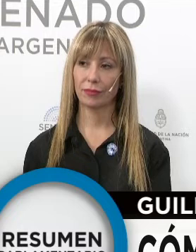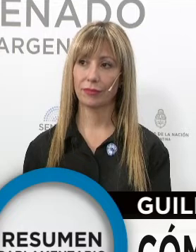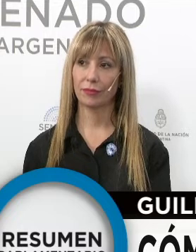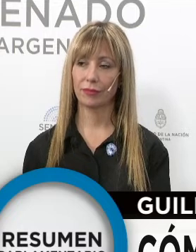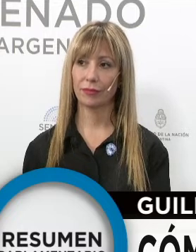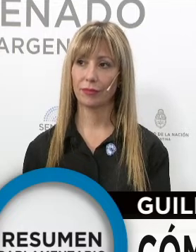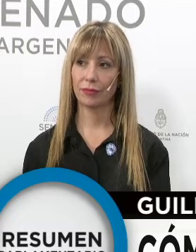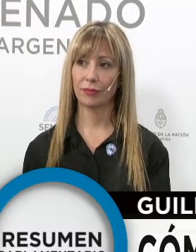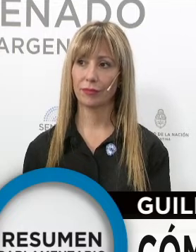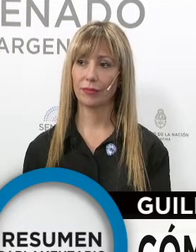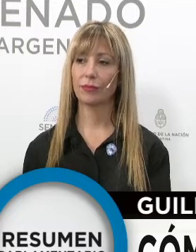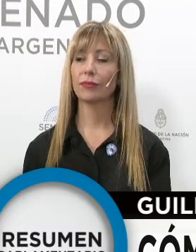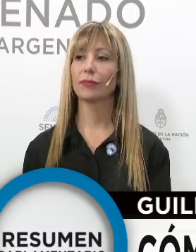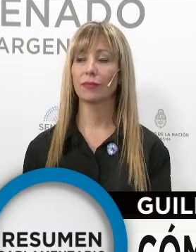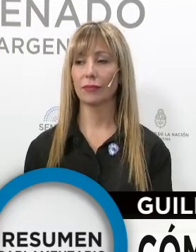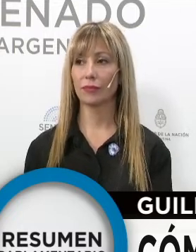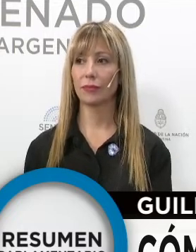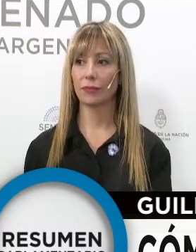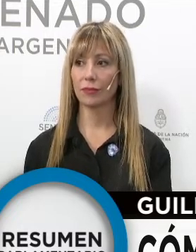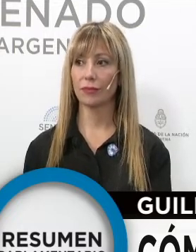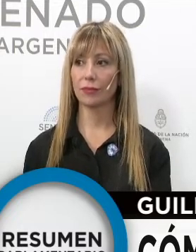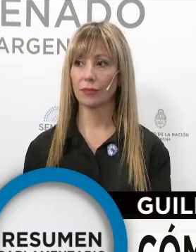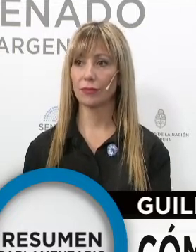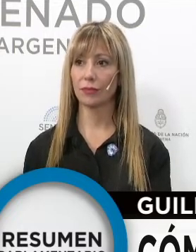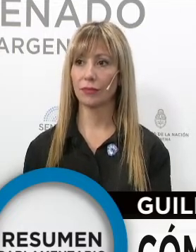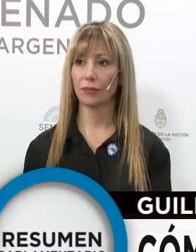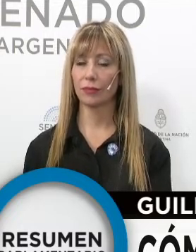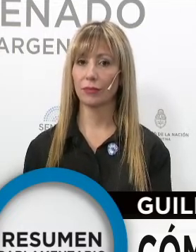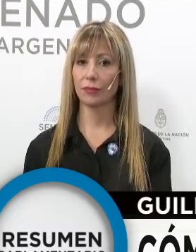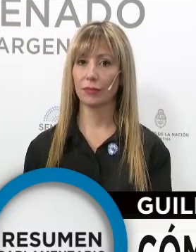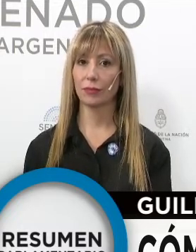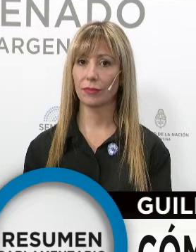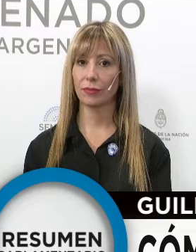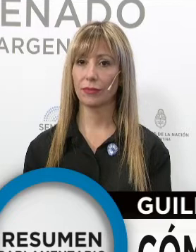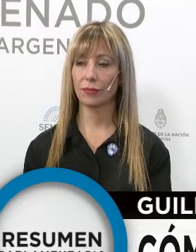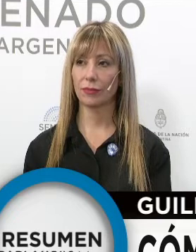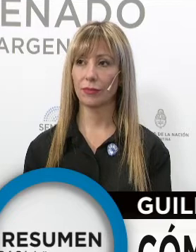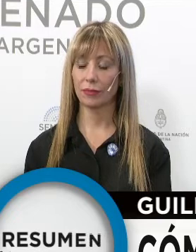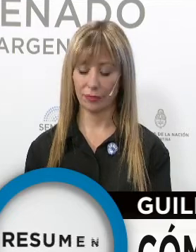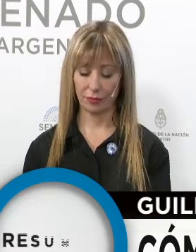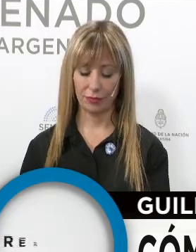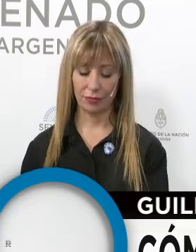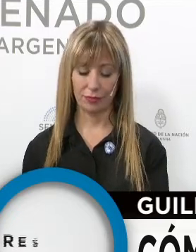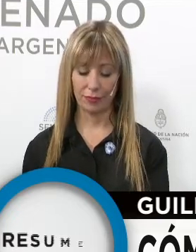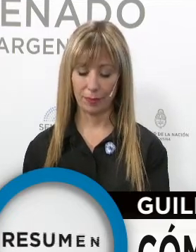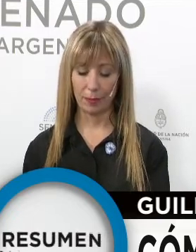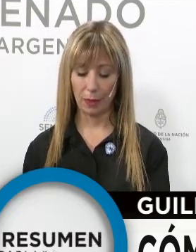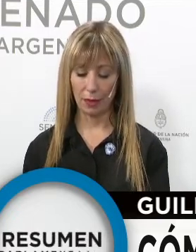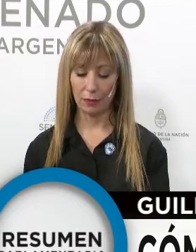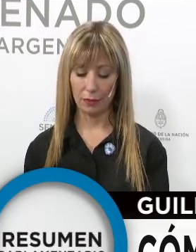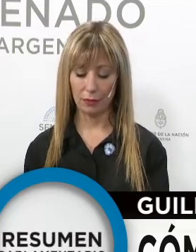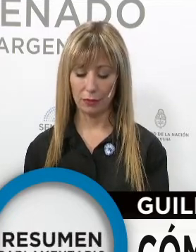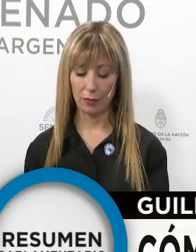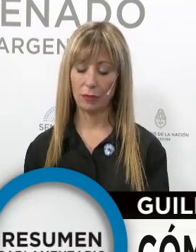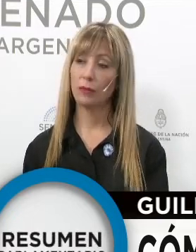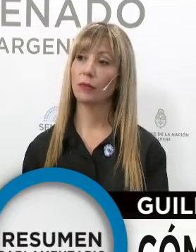hace muchísimos años, es un reclamo histórico también de las provincias que tiene que ver con la coparticipación, teniendo en cuenta el litigio entre CABA y Nación. Los